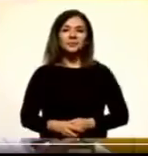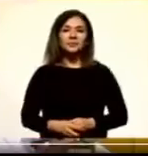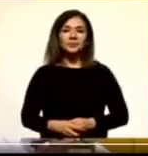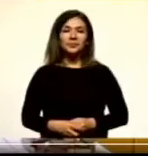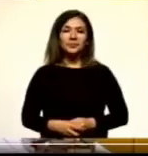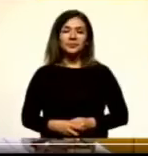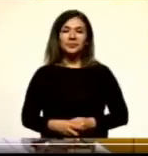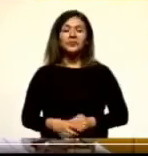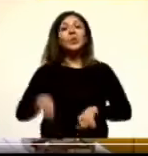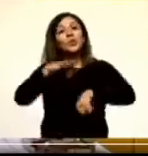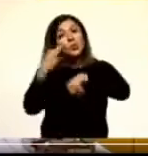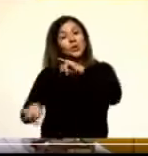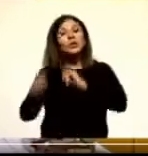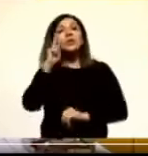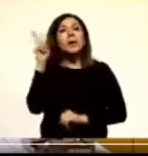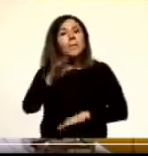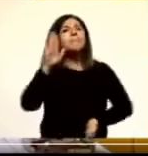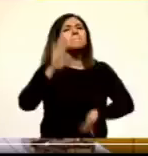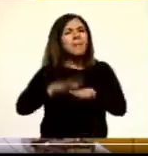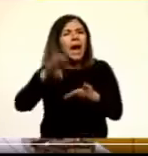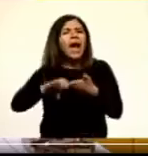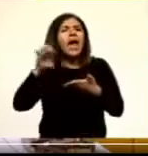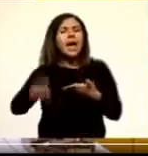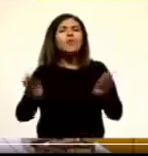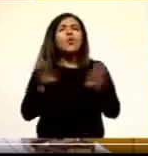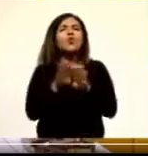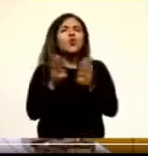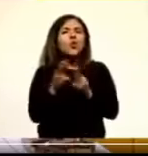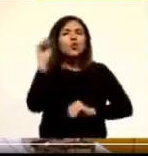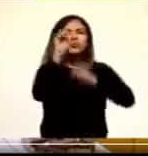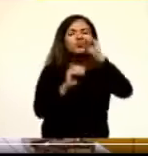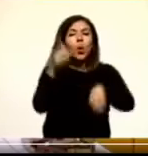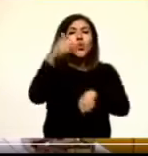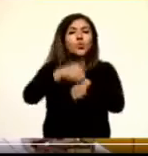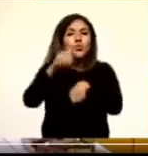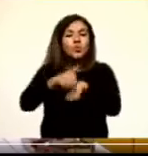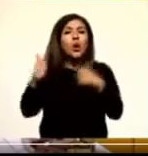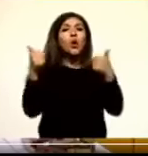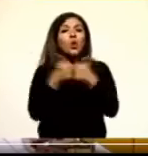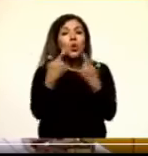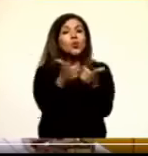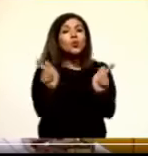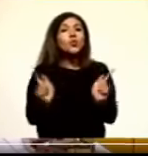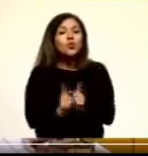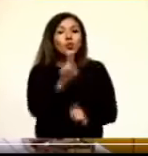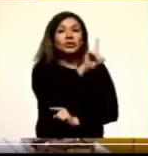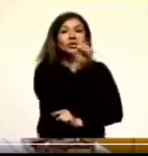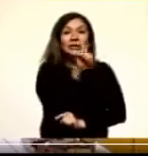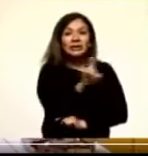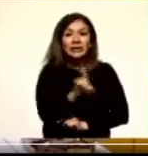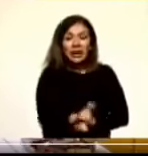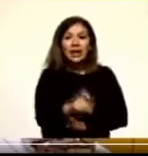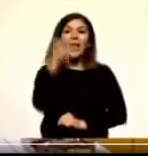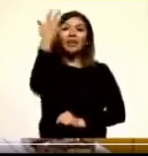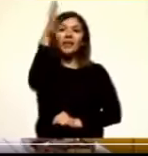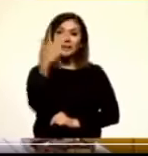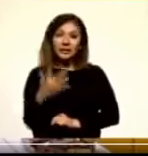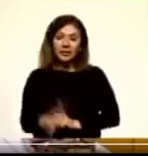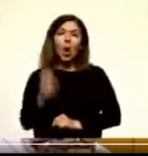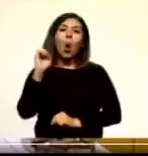Por último, veamos más ejemplos de cómo se representan los números a partir de los grupos de 100, de 10 y